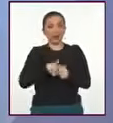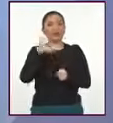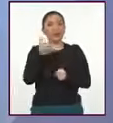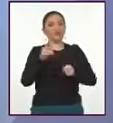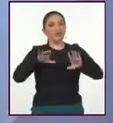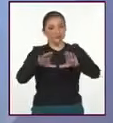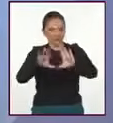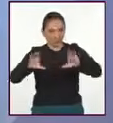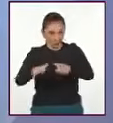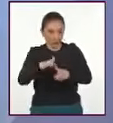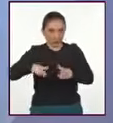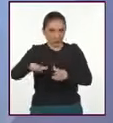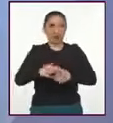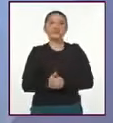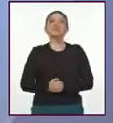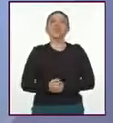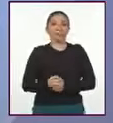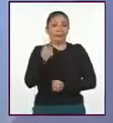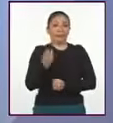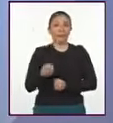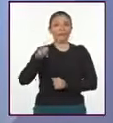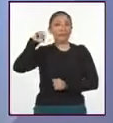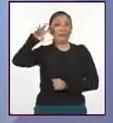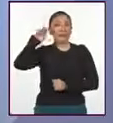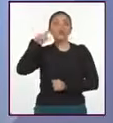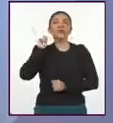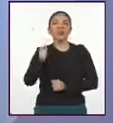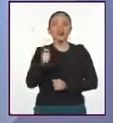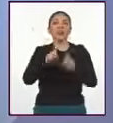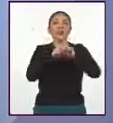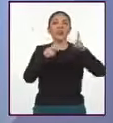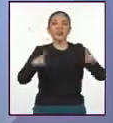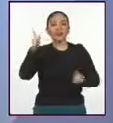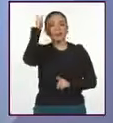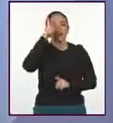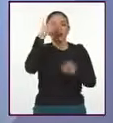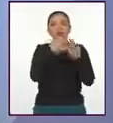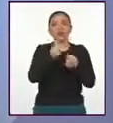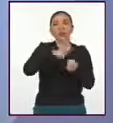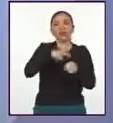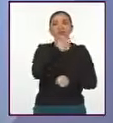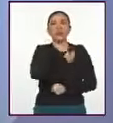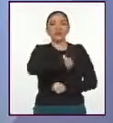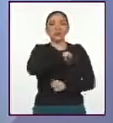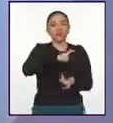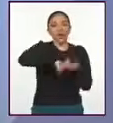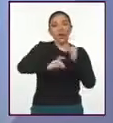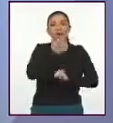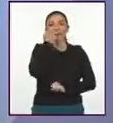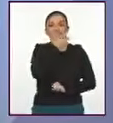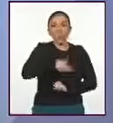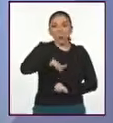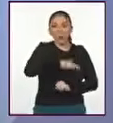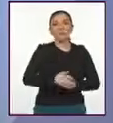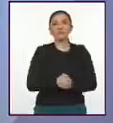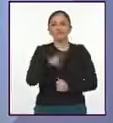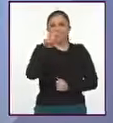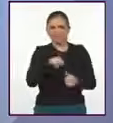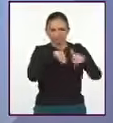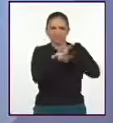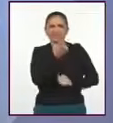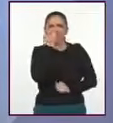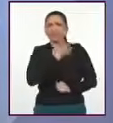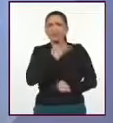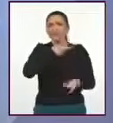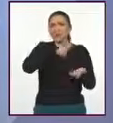colectiva. Esta es una emisión más de la serie Desarrollo Psicosocial Saludable en el entorno escolar. En la escuela se desarrollan